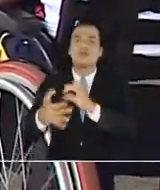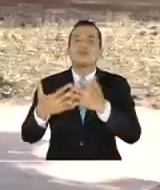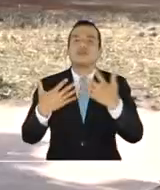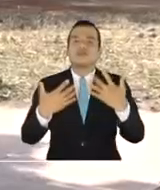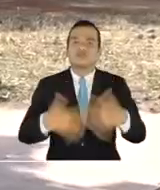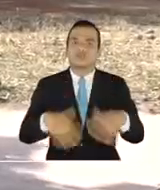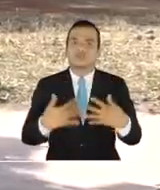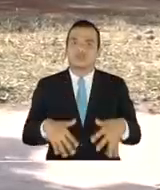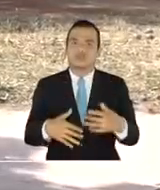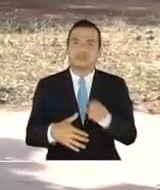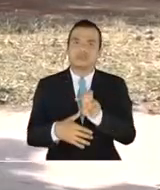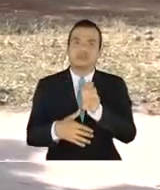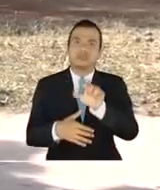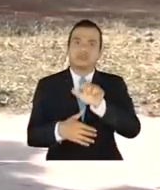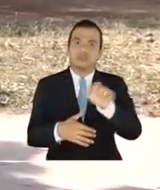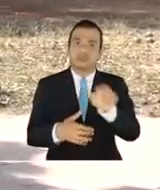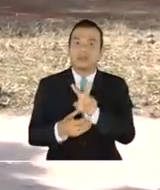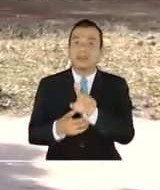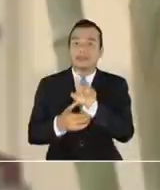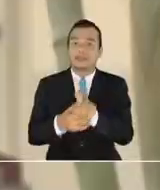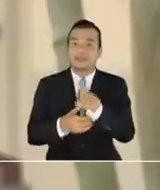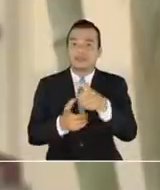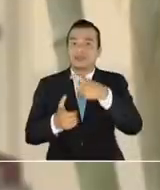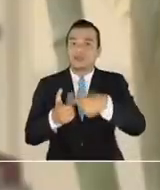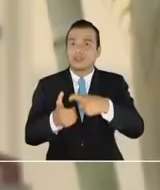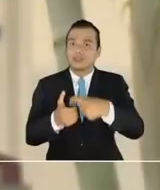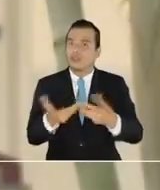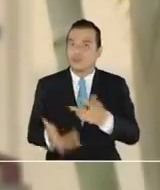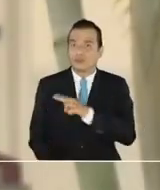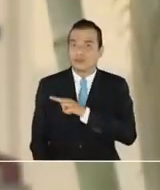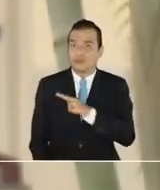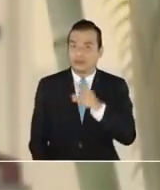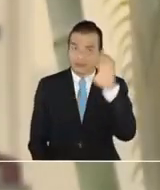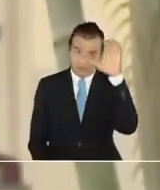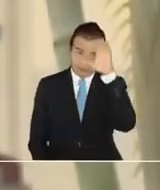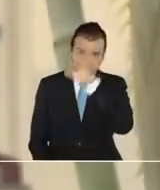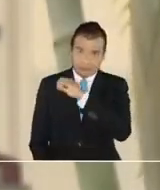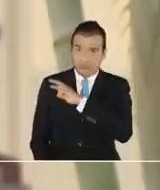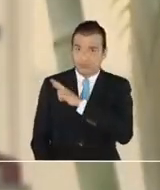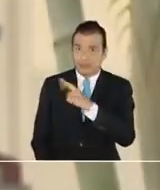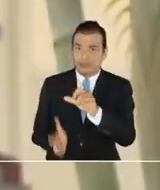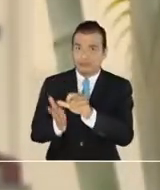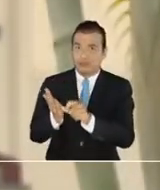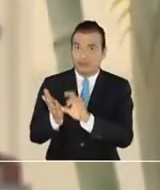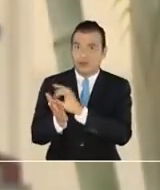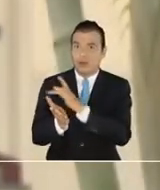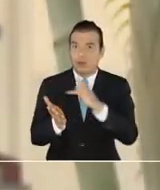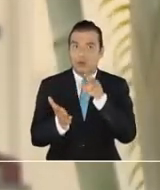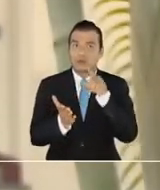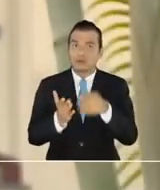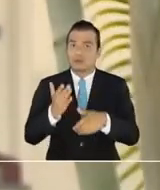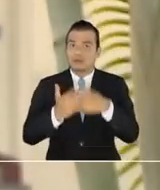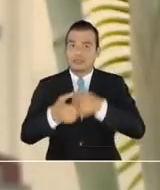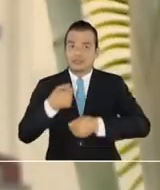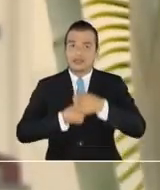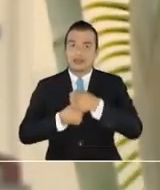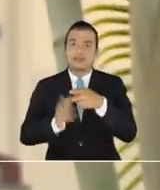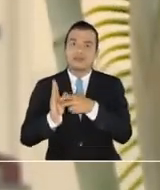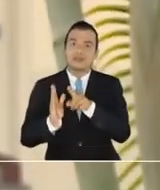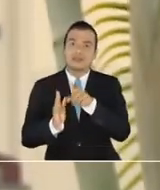del programa Valle Oro puro que inició en 2016 nunca había ganado unos juegos paranacionales no